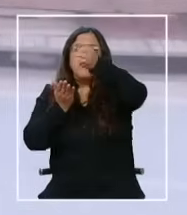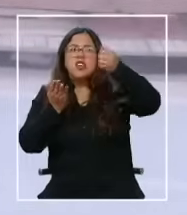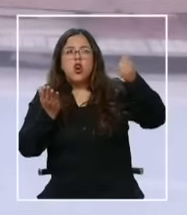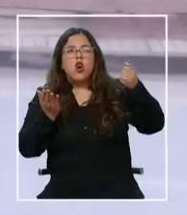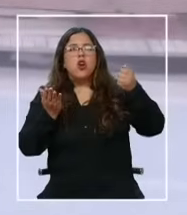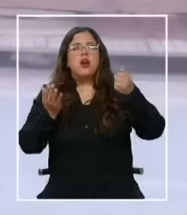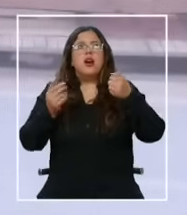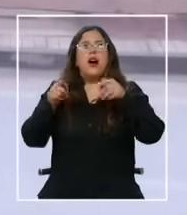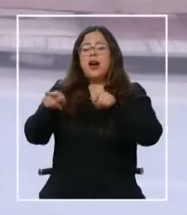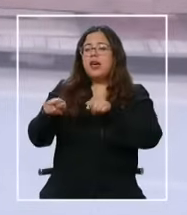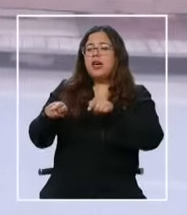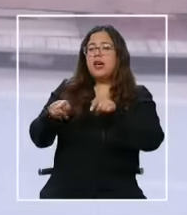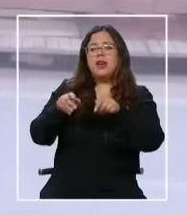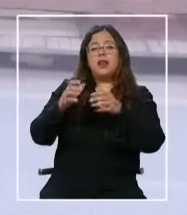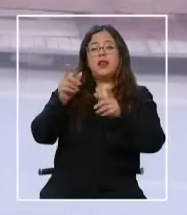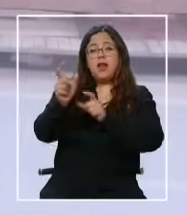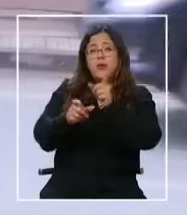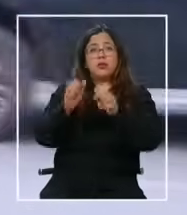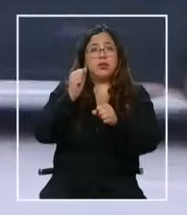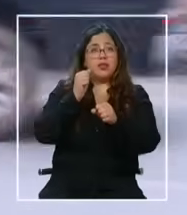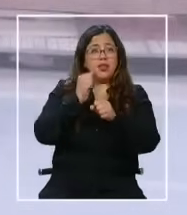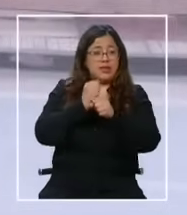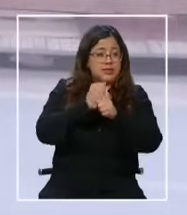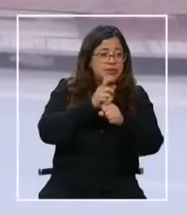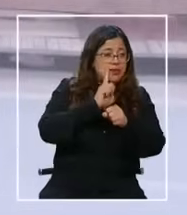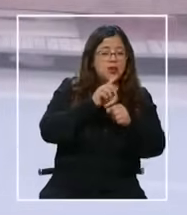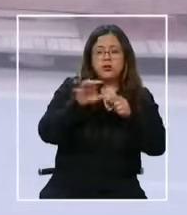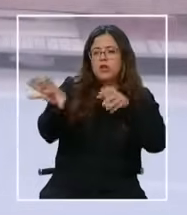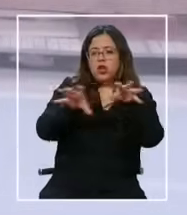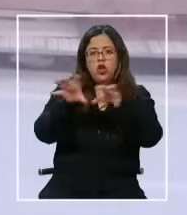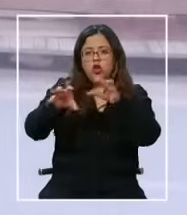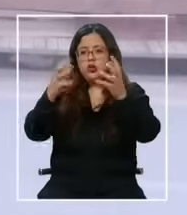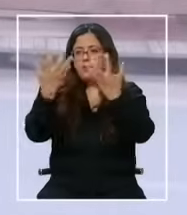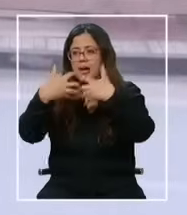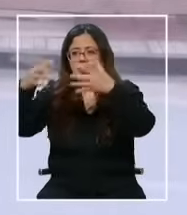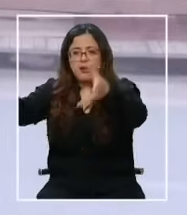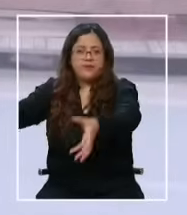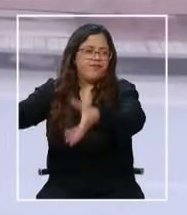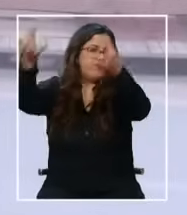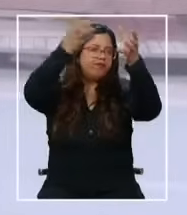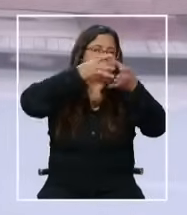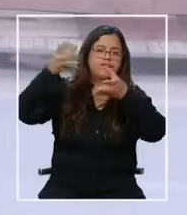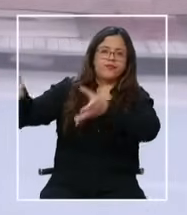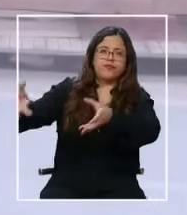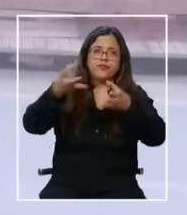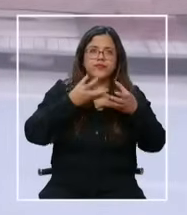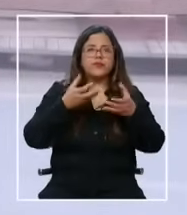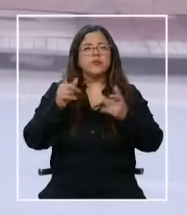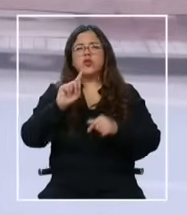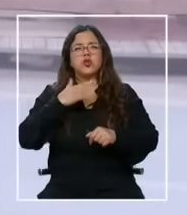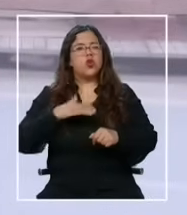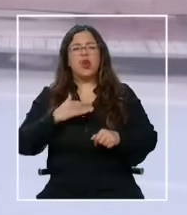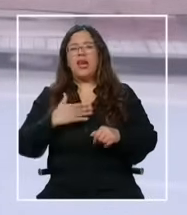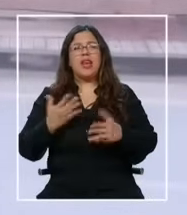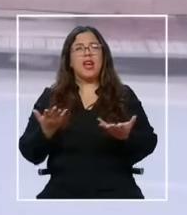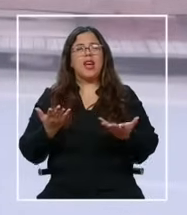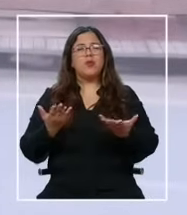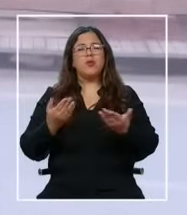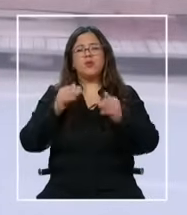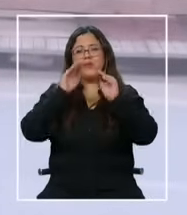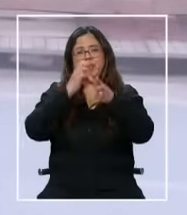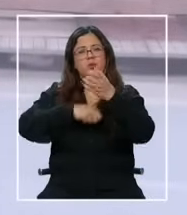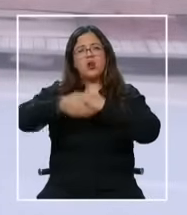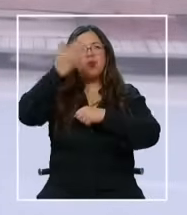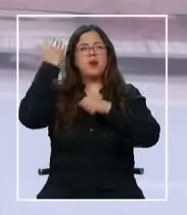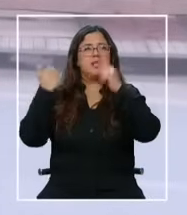personas que tenemos nuestro trabajo retirando nuestros equipos de trabajo de una forma preventiva O sea la verdad es que no nos queremos que no top como el